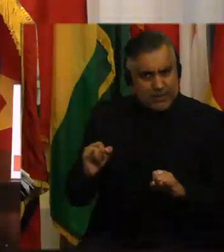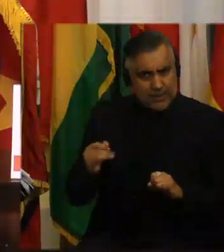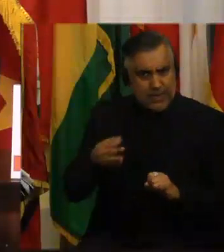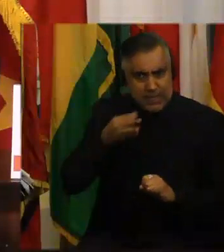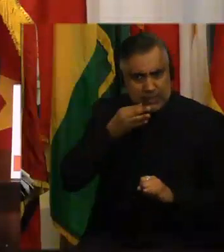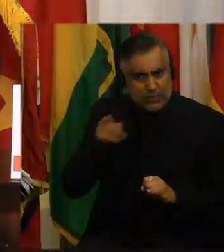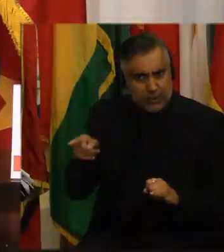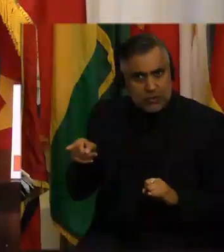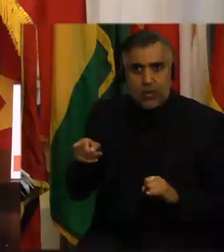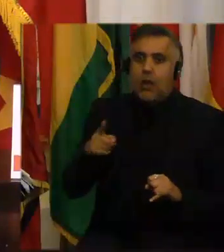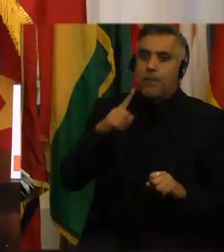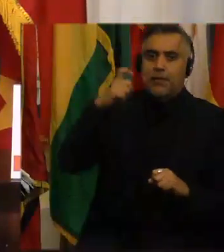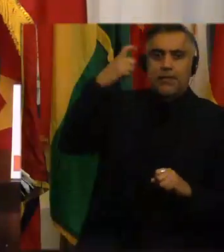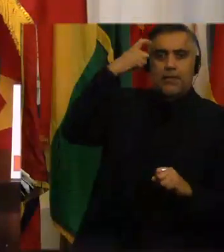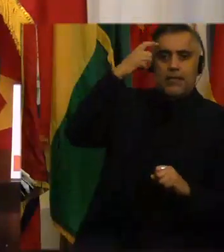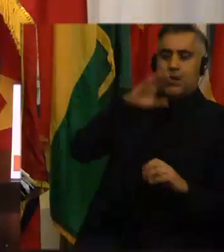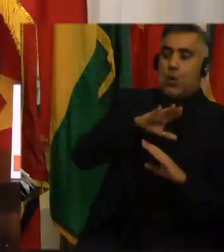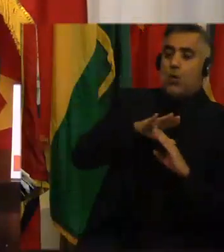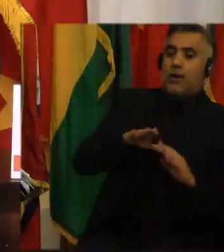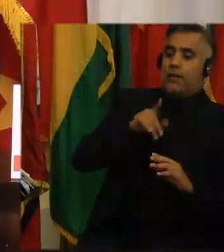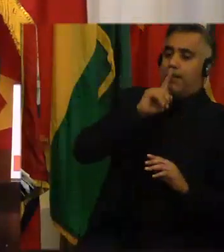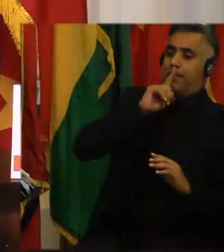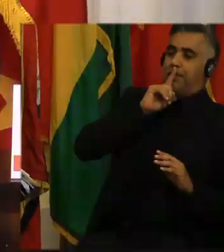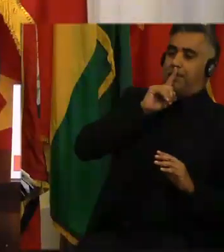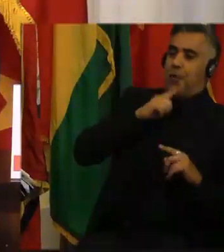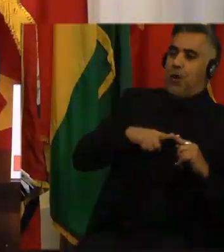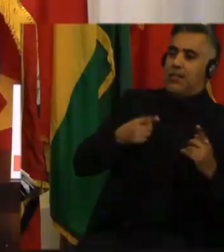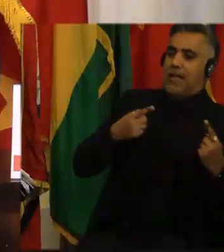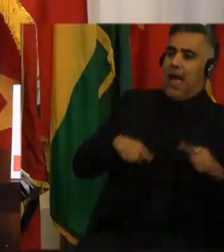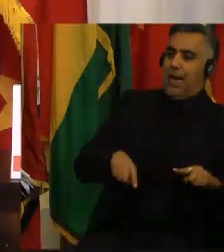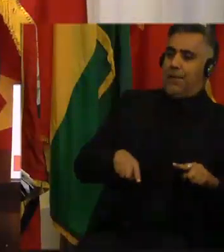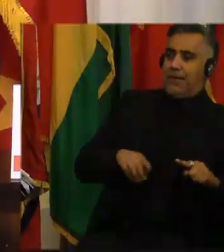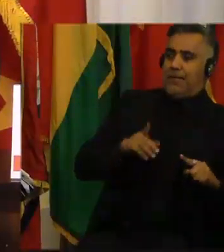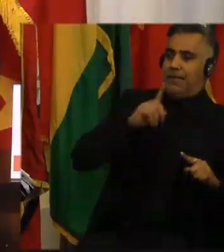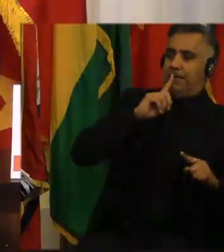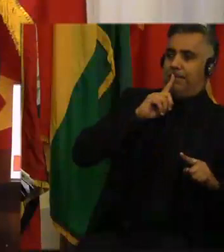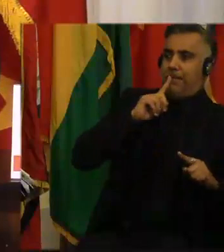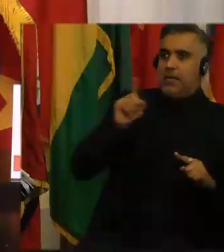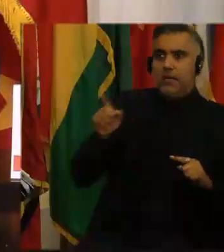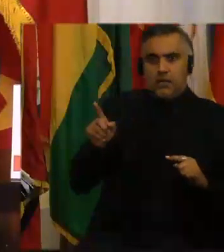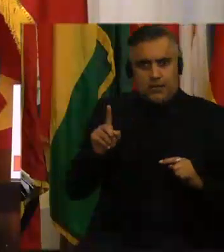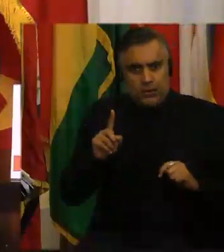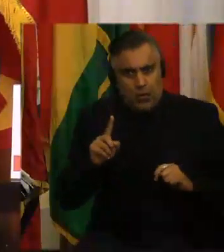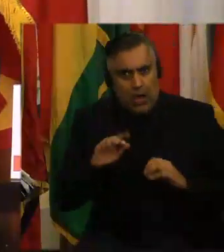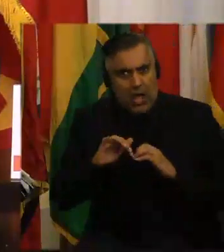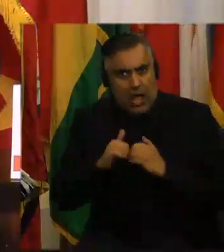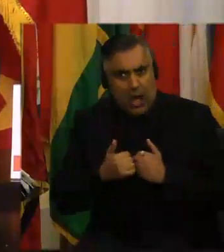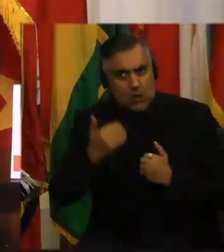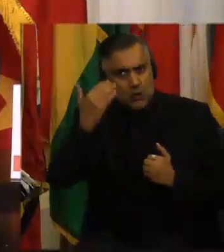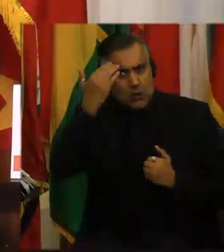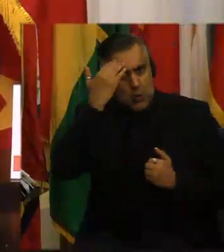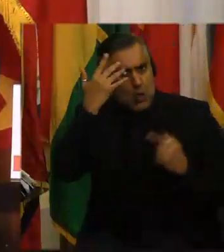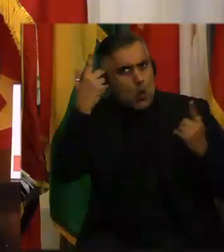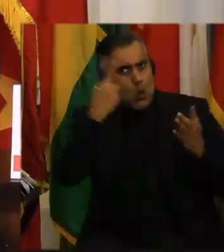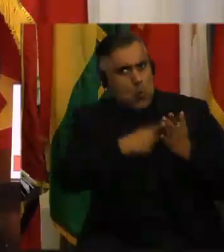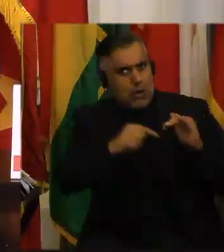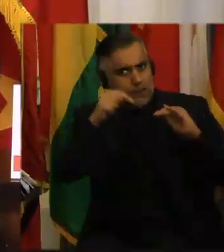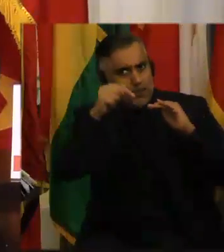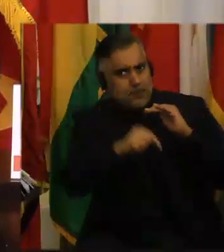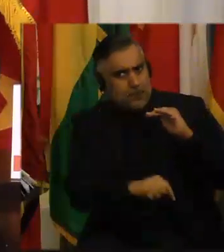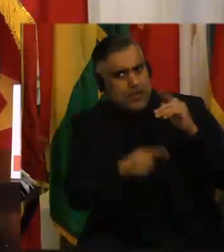nunca nos dirían lo que realmente está pasando. La única forma de conocer lo que está pasando a